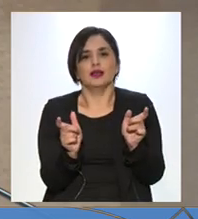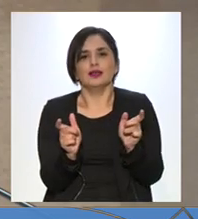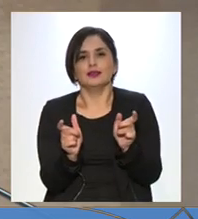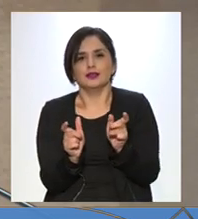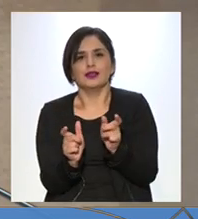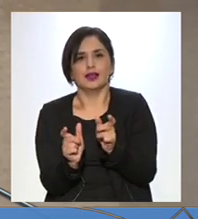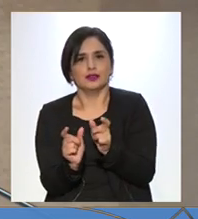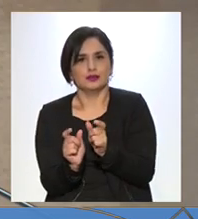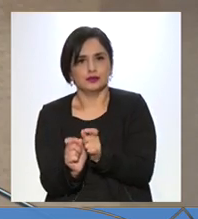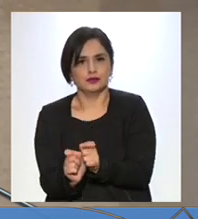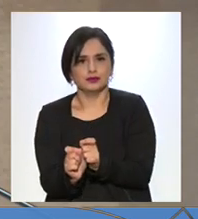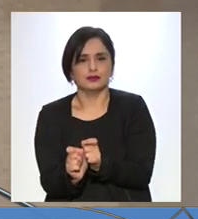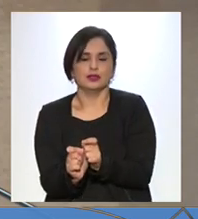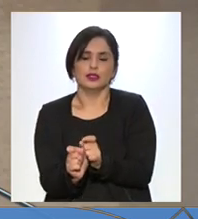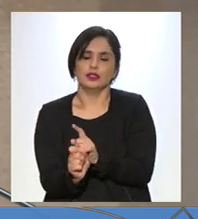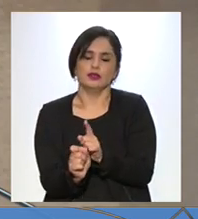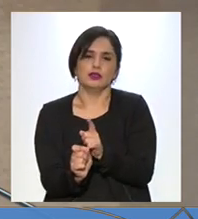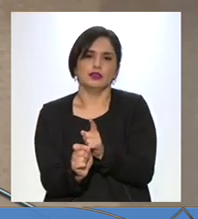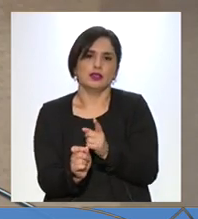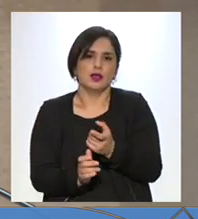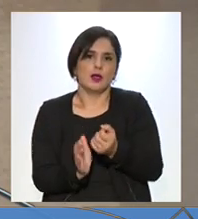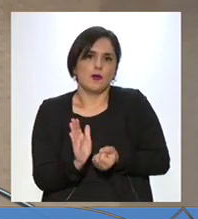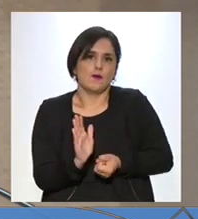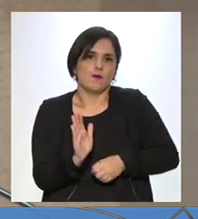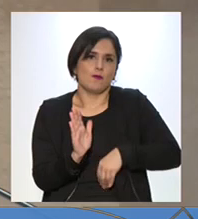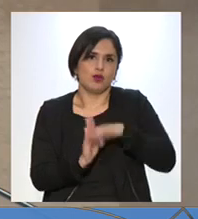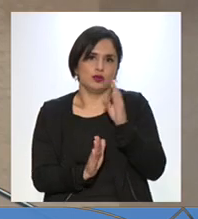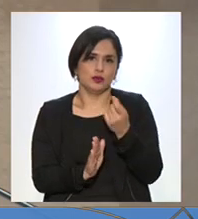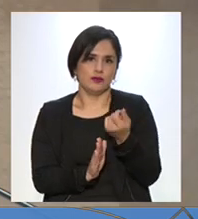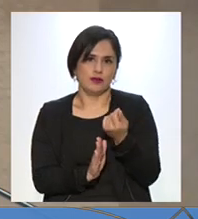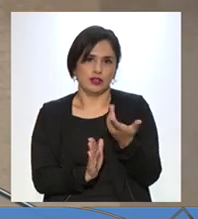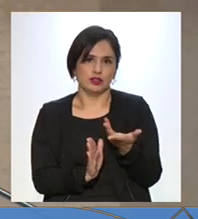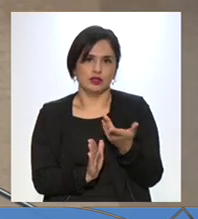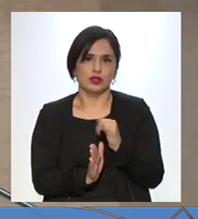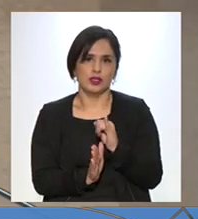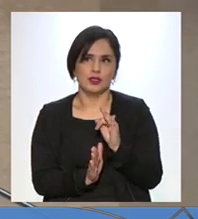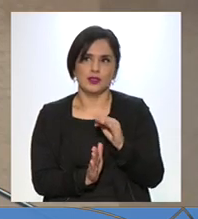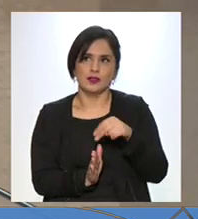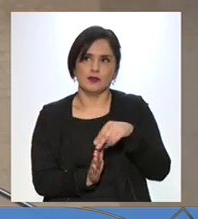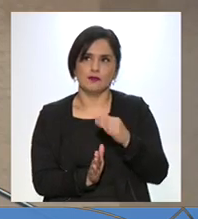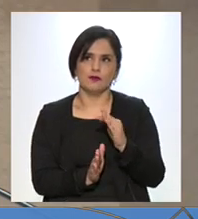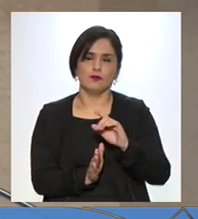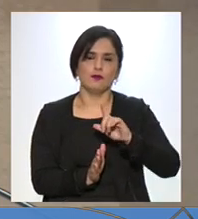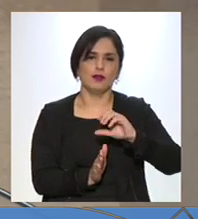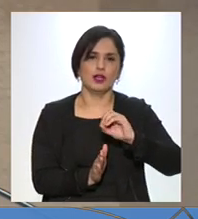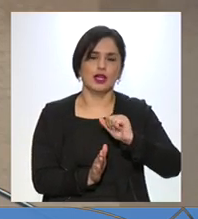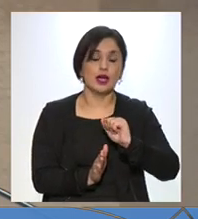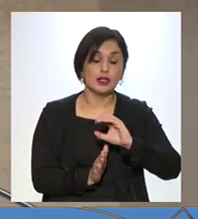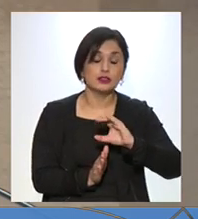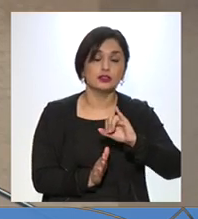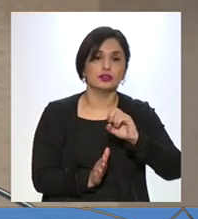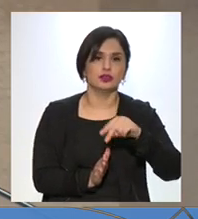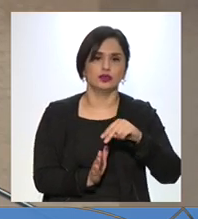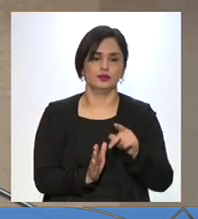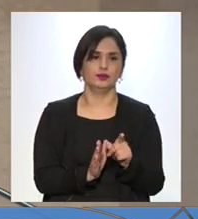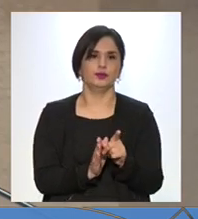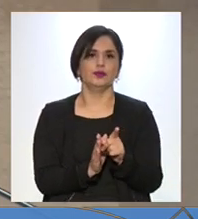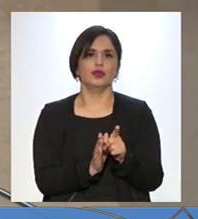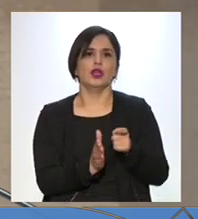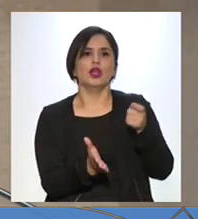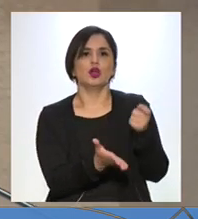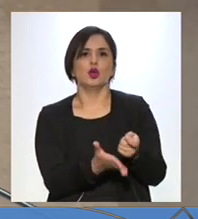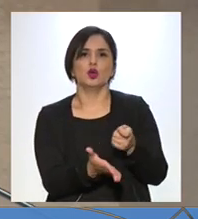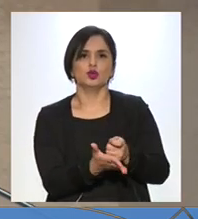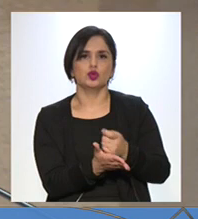de reducir las presiones inflacionarias que eso genera. La revisión al alza del consumo privado es el principal factor detrás